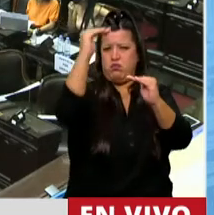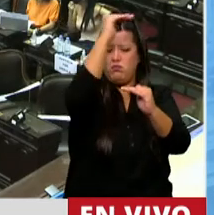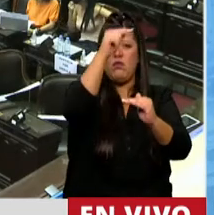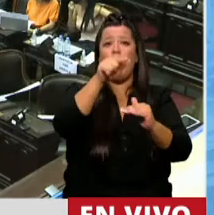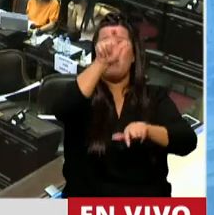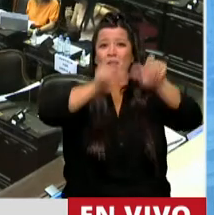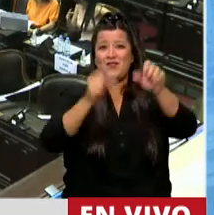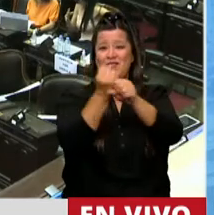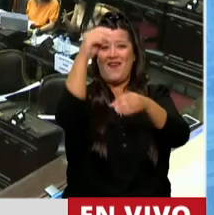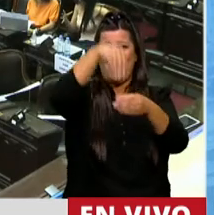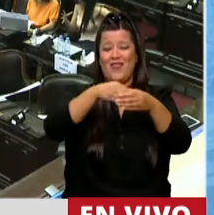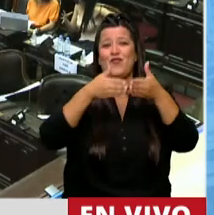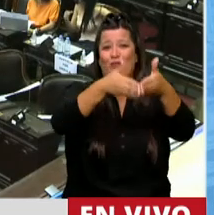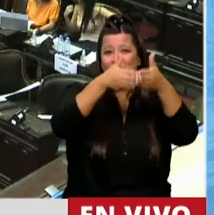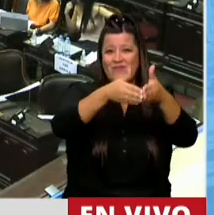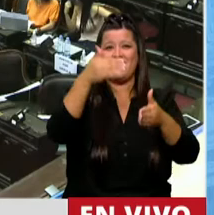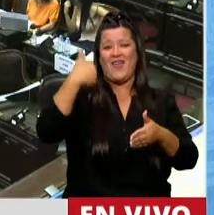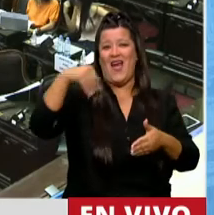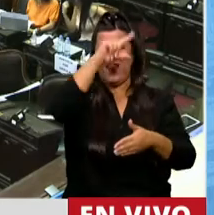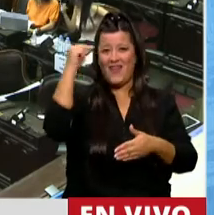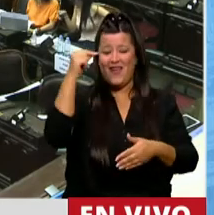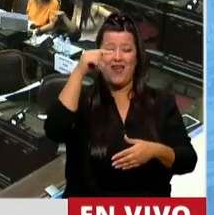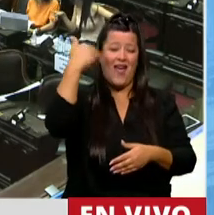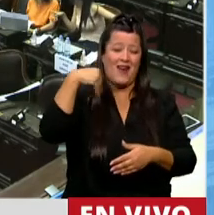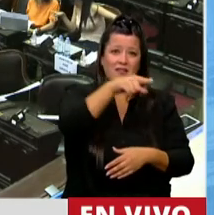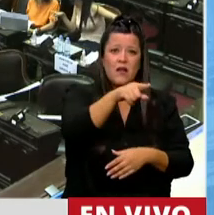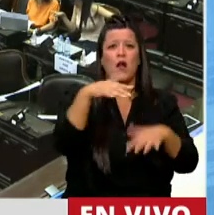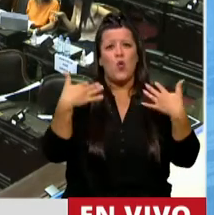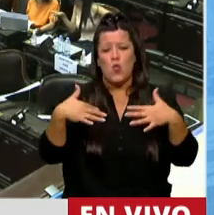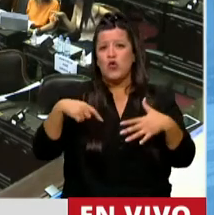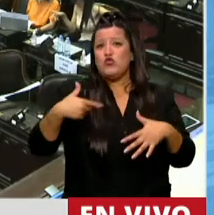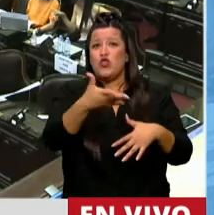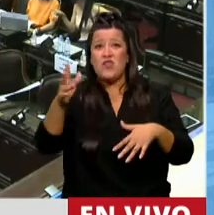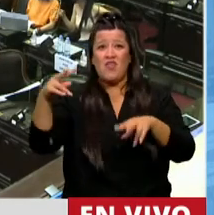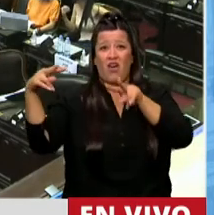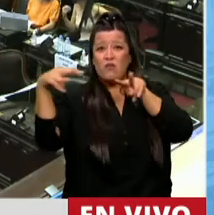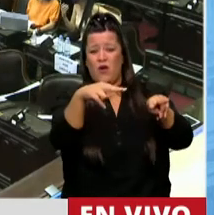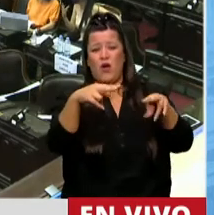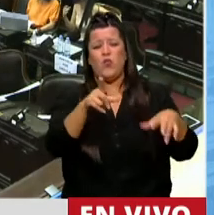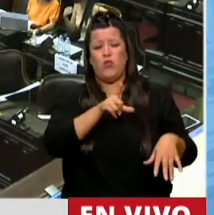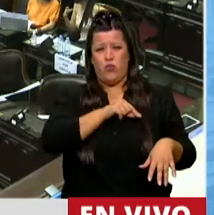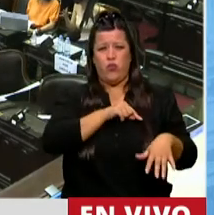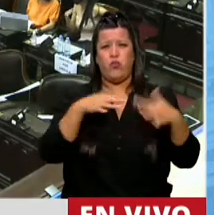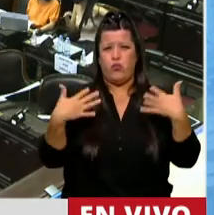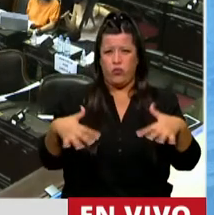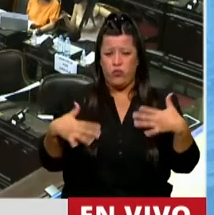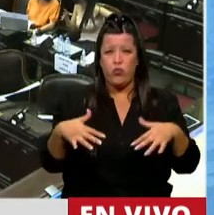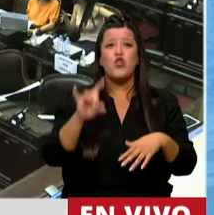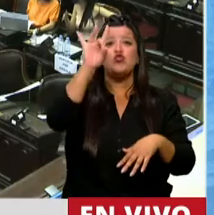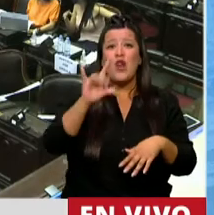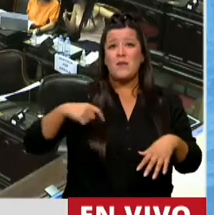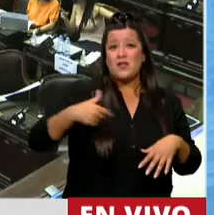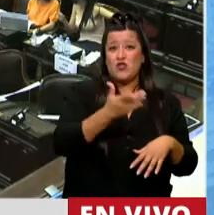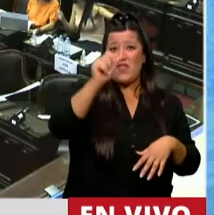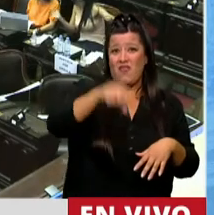hecho doloroso que conmovió a la sociedad argentina, no solamente a la sociedad